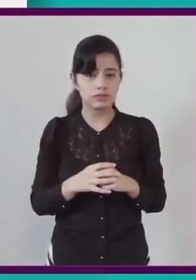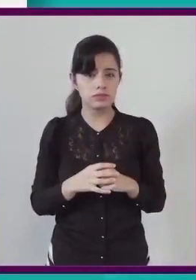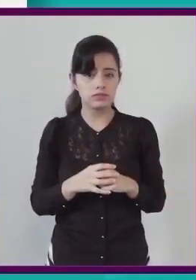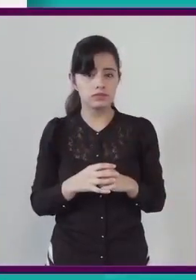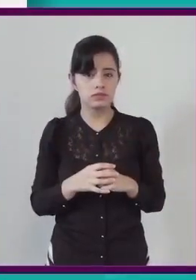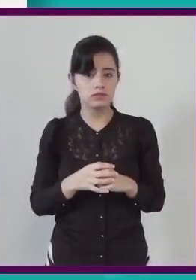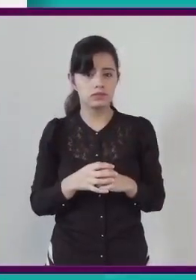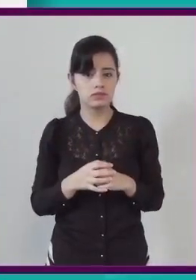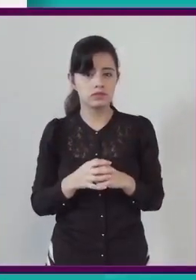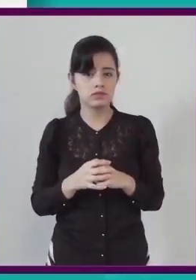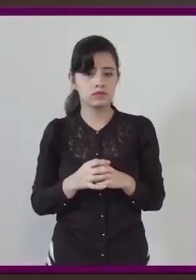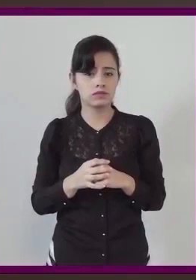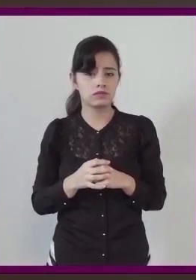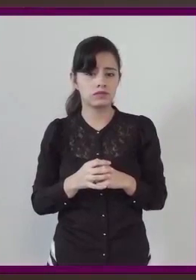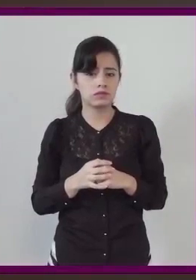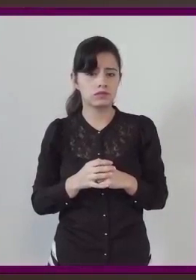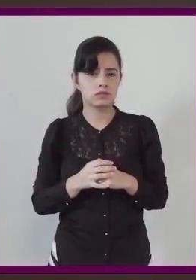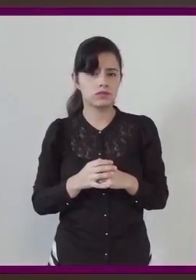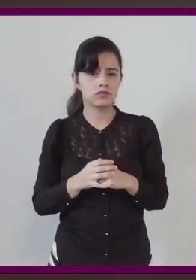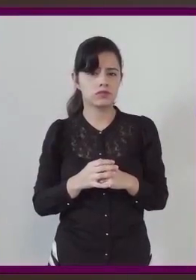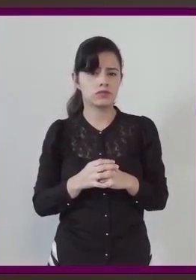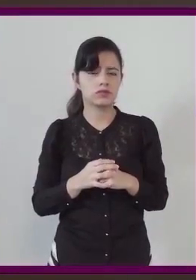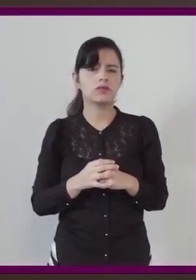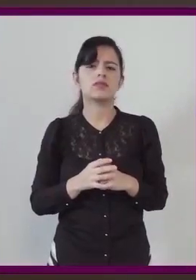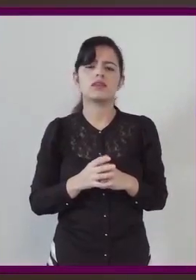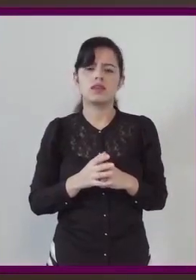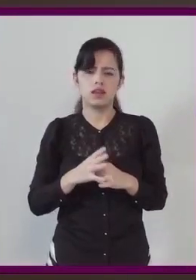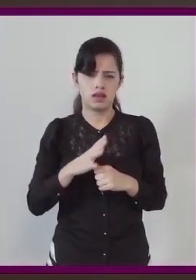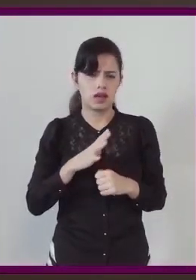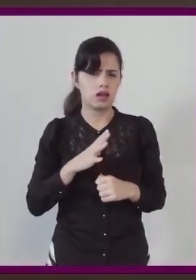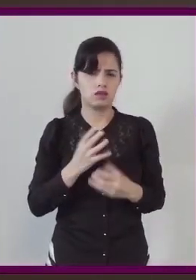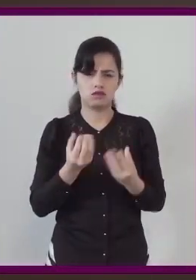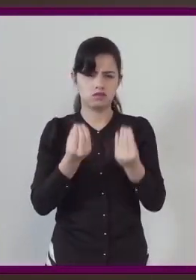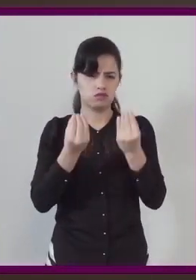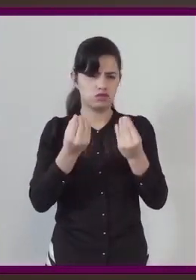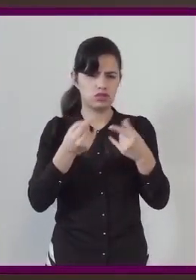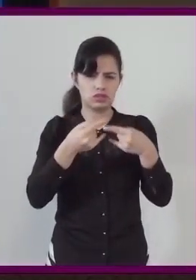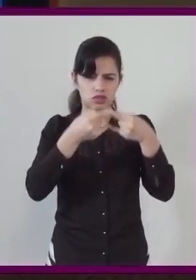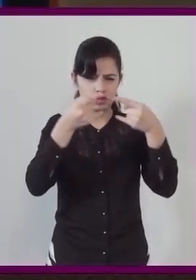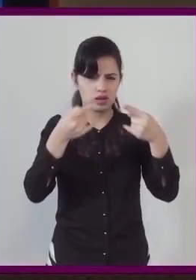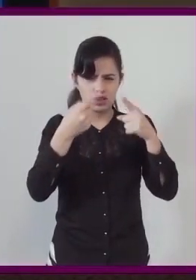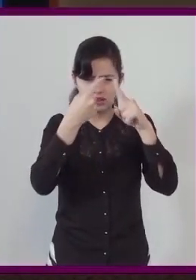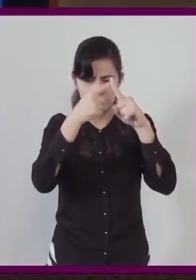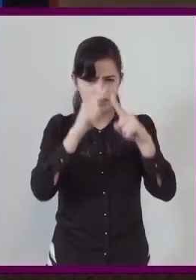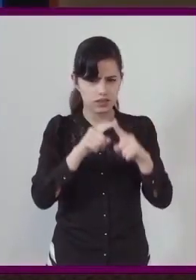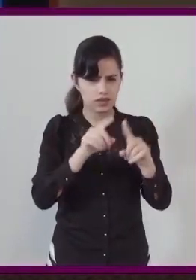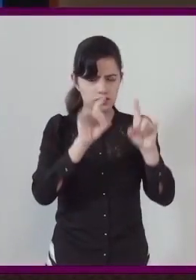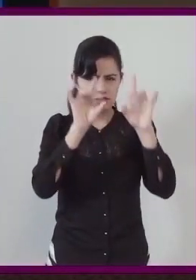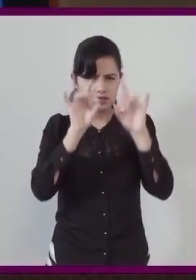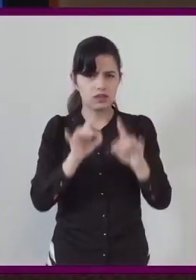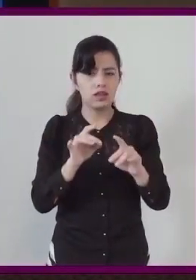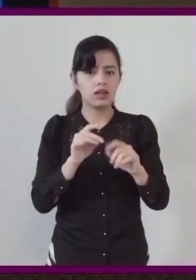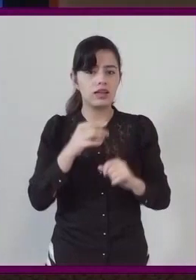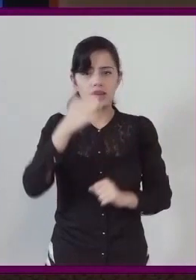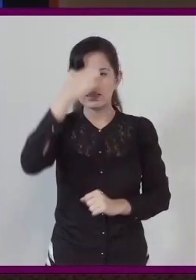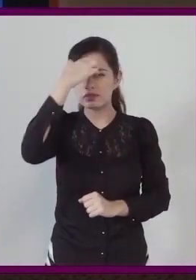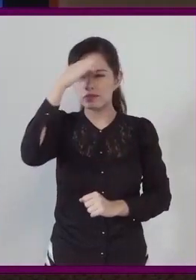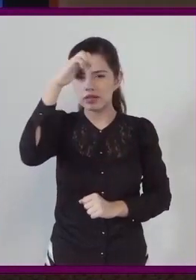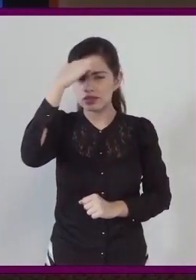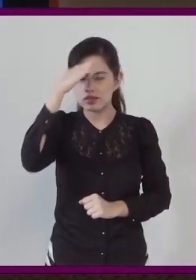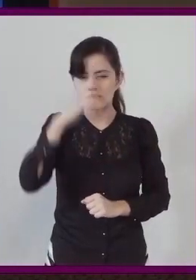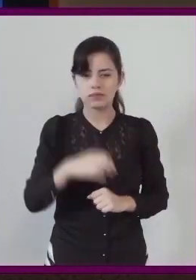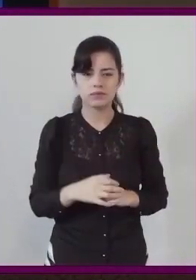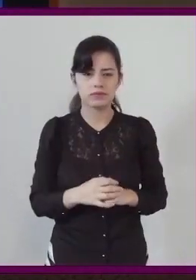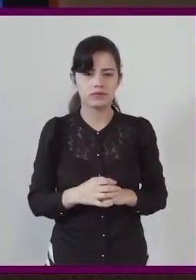En donde son muchos los relatos que nos constituyen, que nos forman. Y cómo la experiencia es mucho